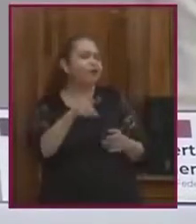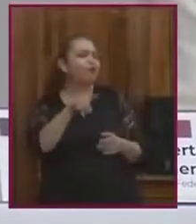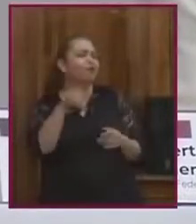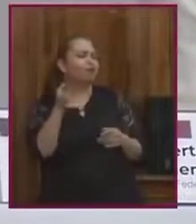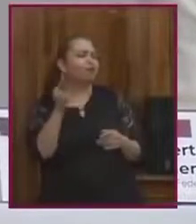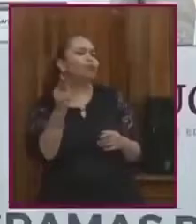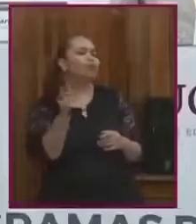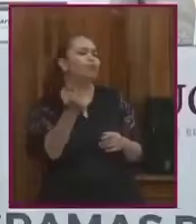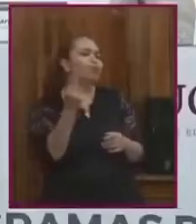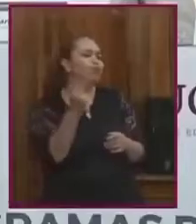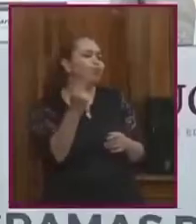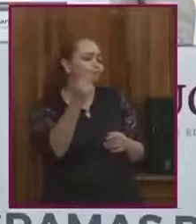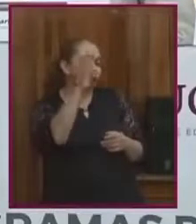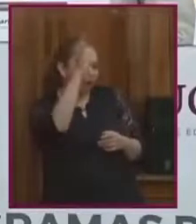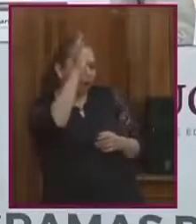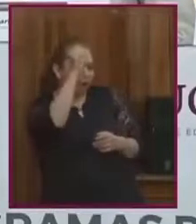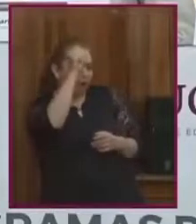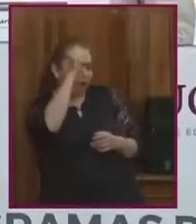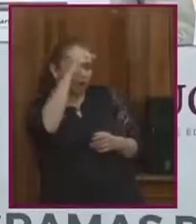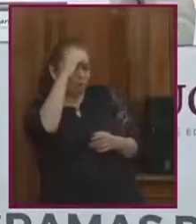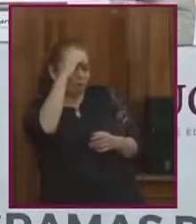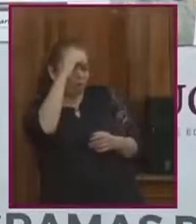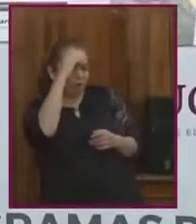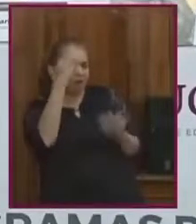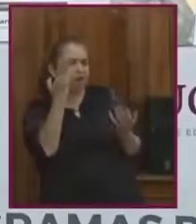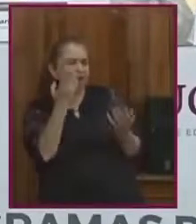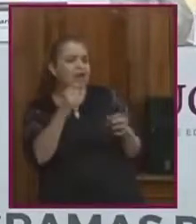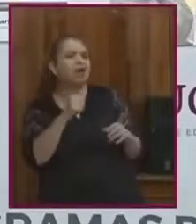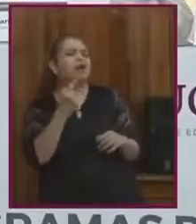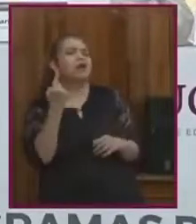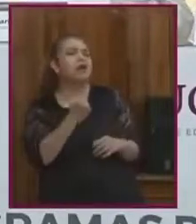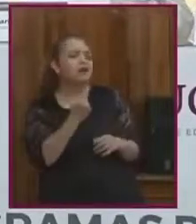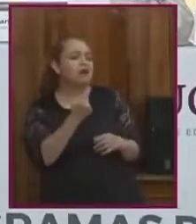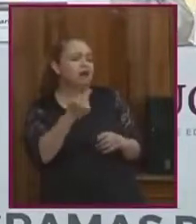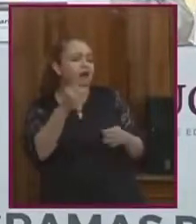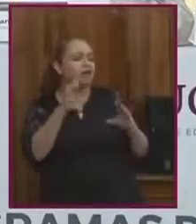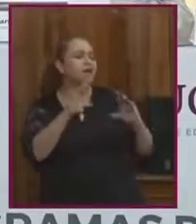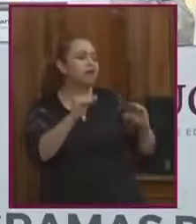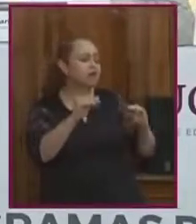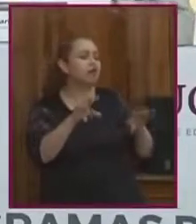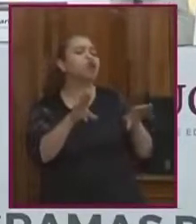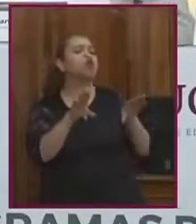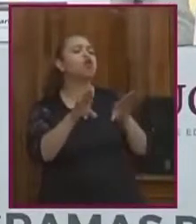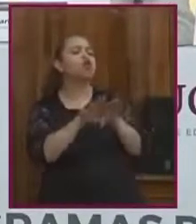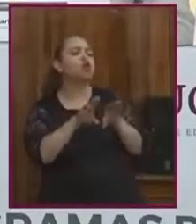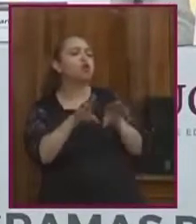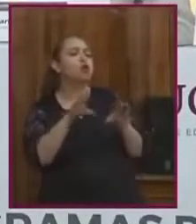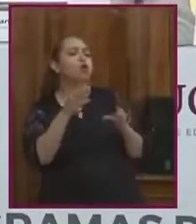que repensar de manera integral qué enseñamos y cómo lo enseñamos?